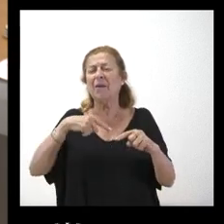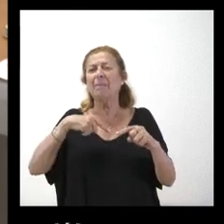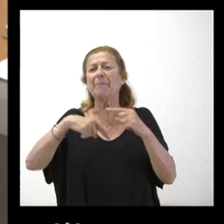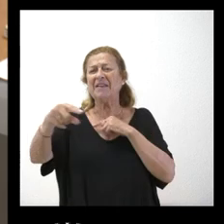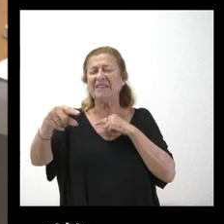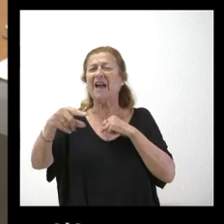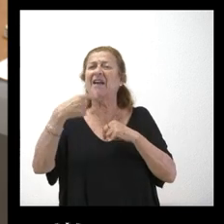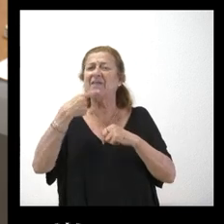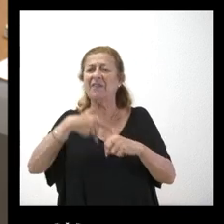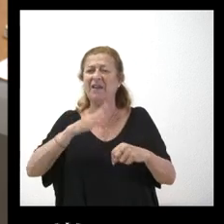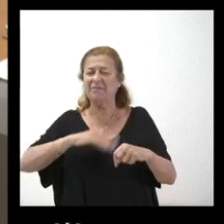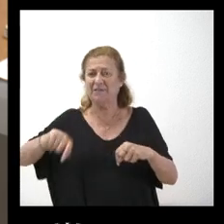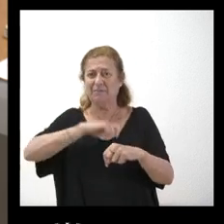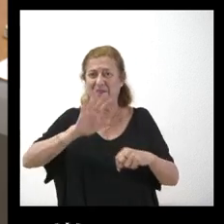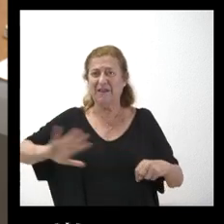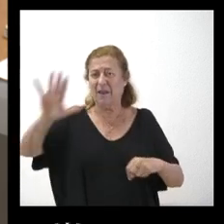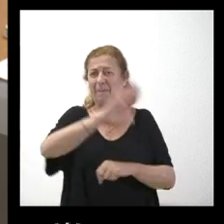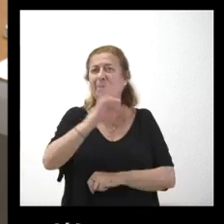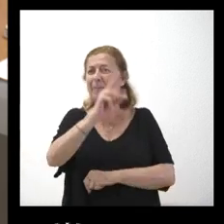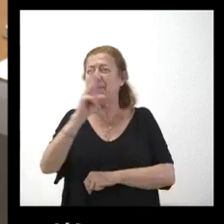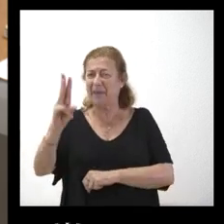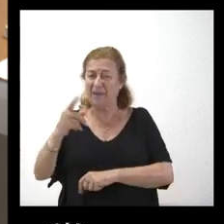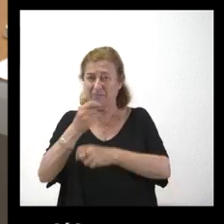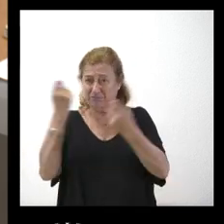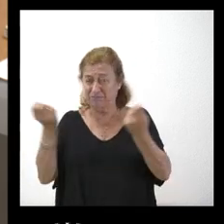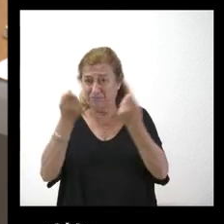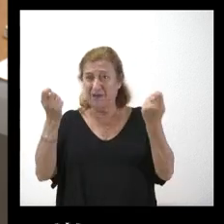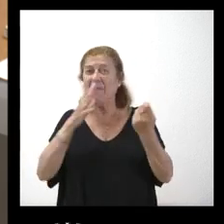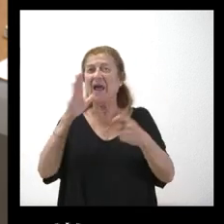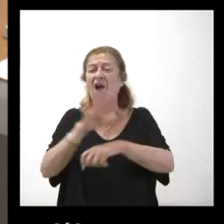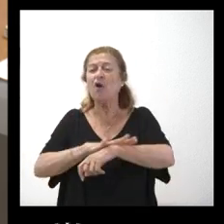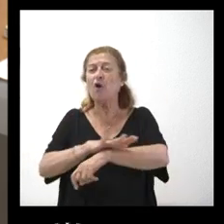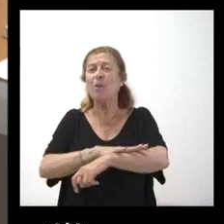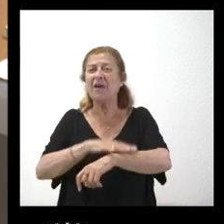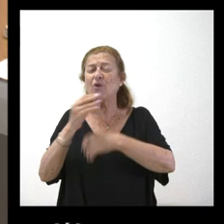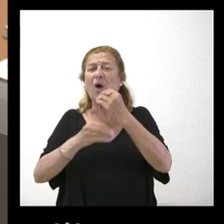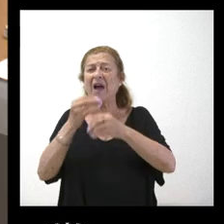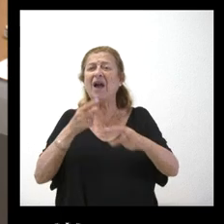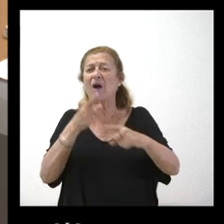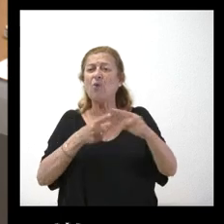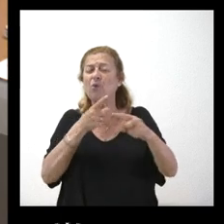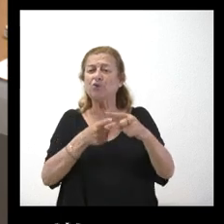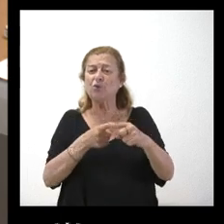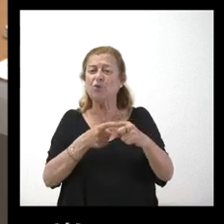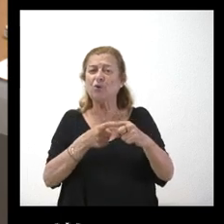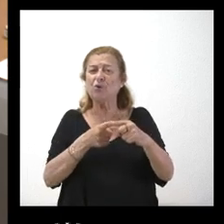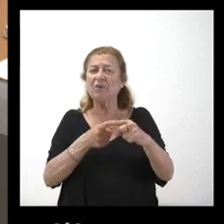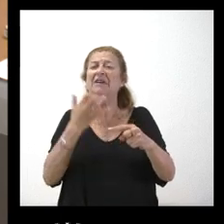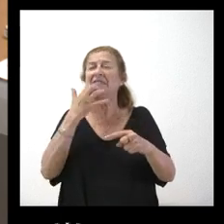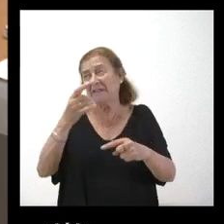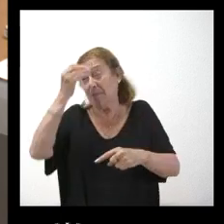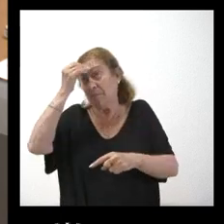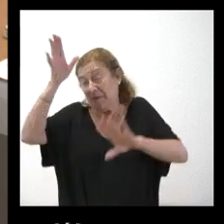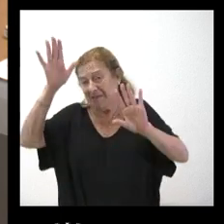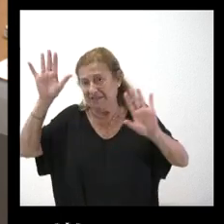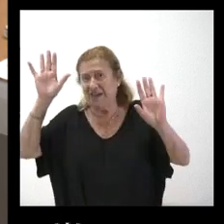lanzado a nivel nacional el partido popular para que el gobierno haga uso si lo considera